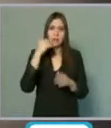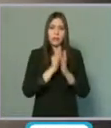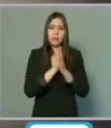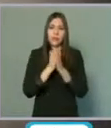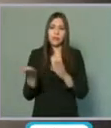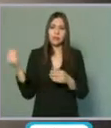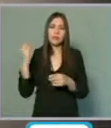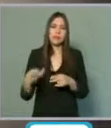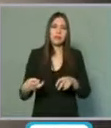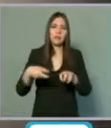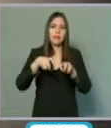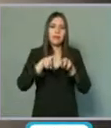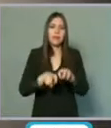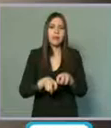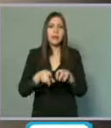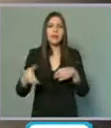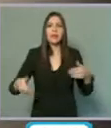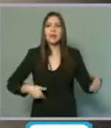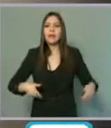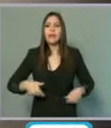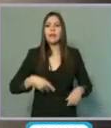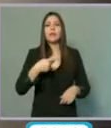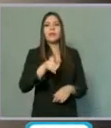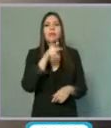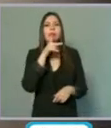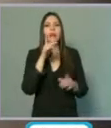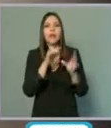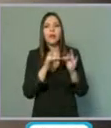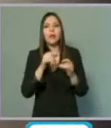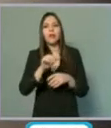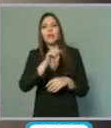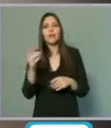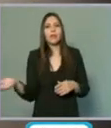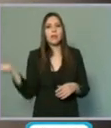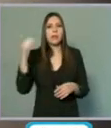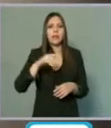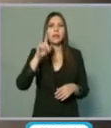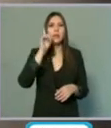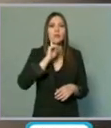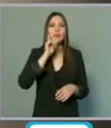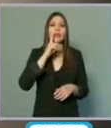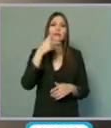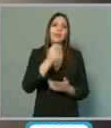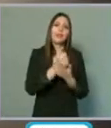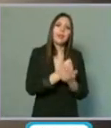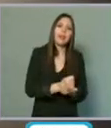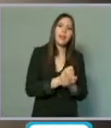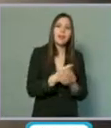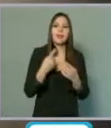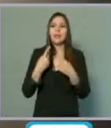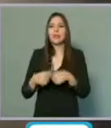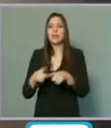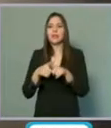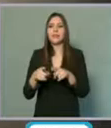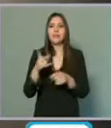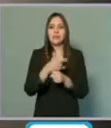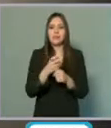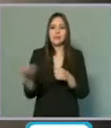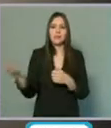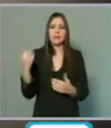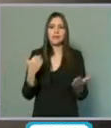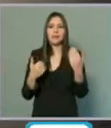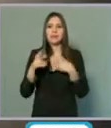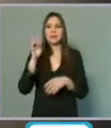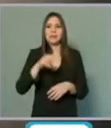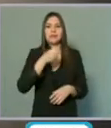favor, lo invita a que haga el papel de su papá, luego invita a otra que haga el papel de una terapeuta, en fin, ¿no? Es